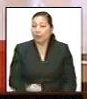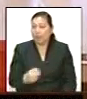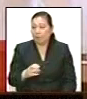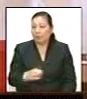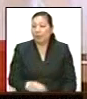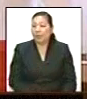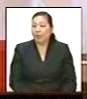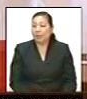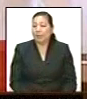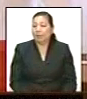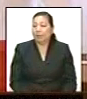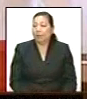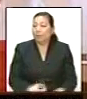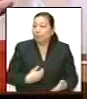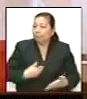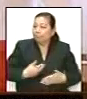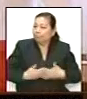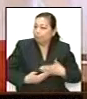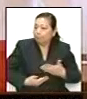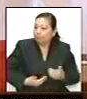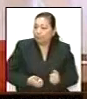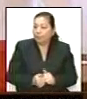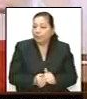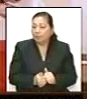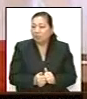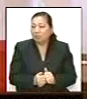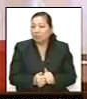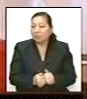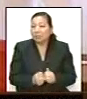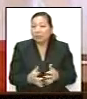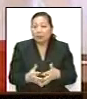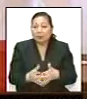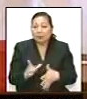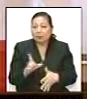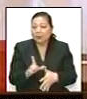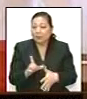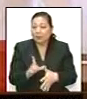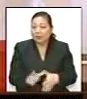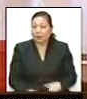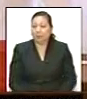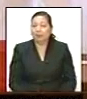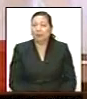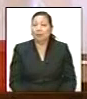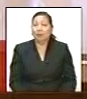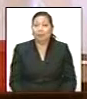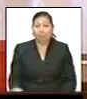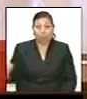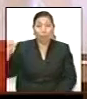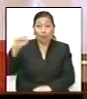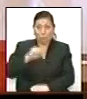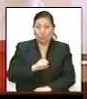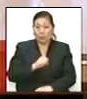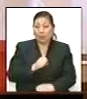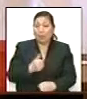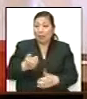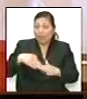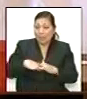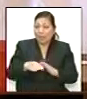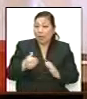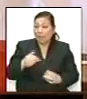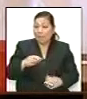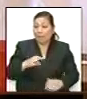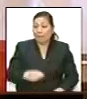un movimiento, un proceso de América Latina, Rusia, que es miembro de APEC, viene